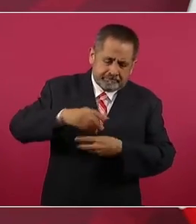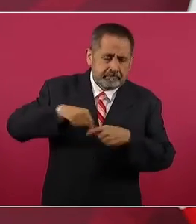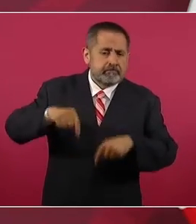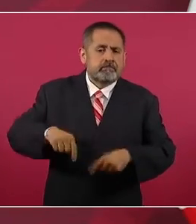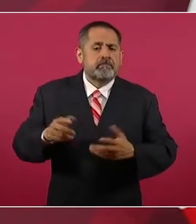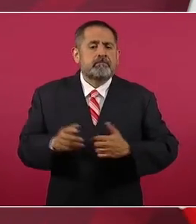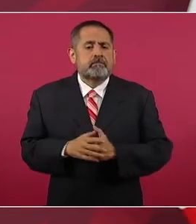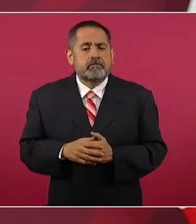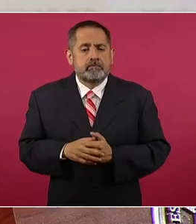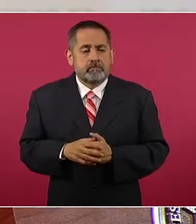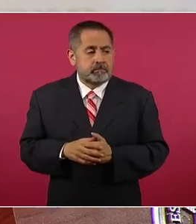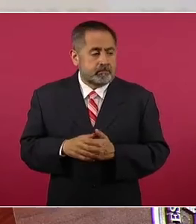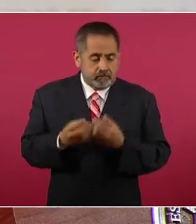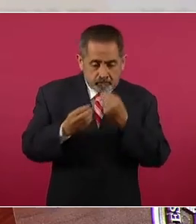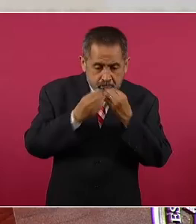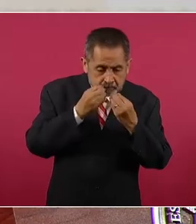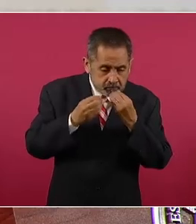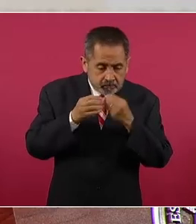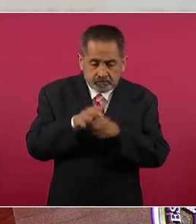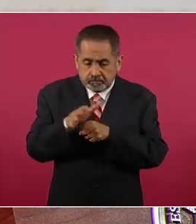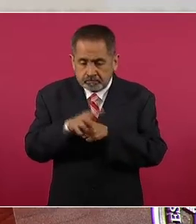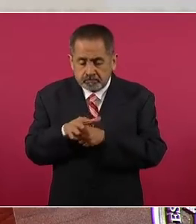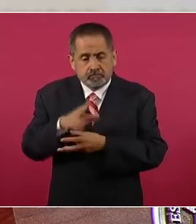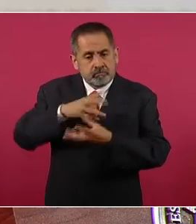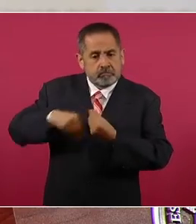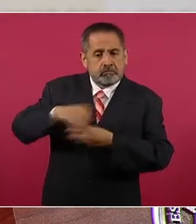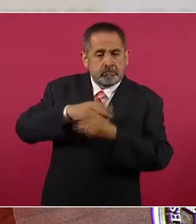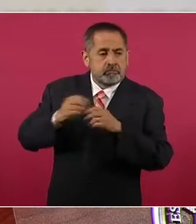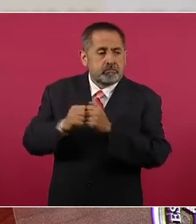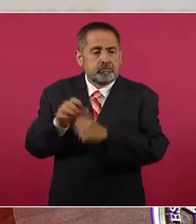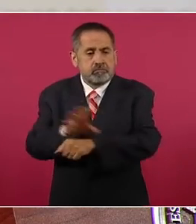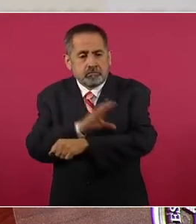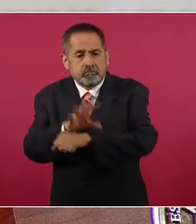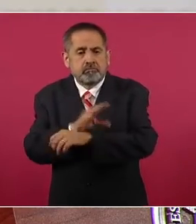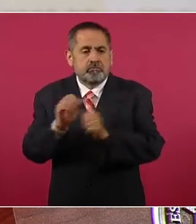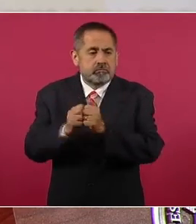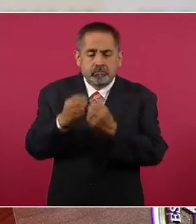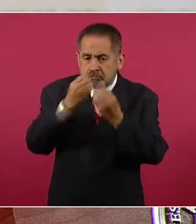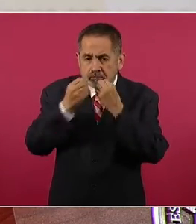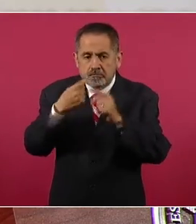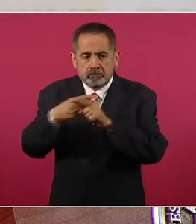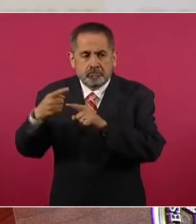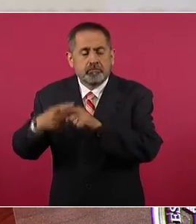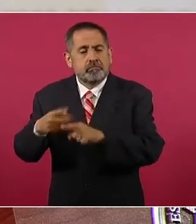lo que consumimos en energéticos y en alimentos.